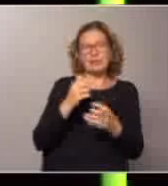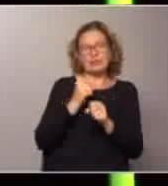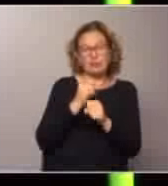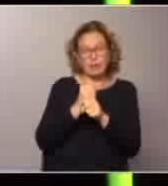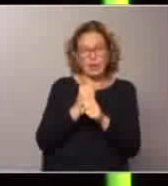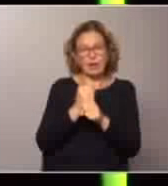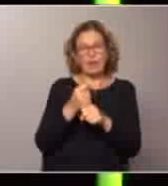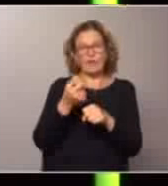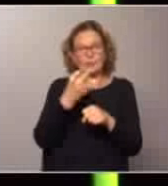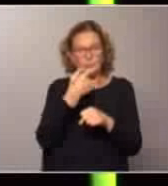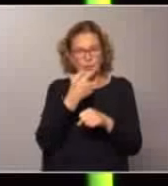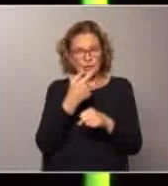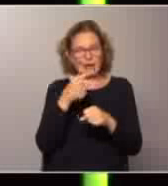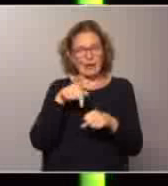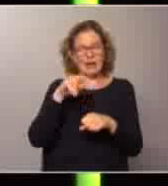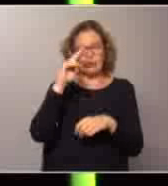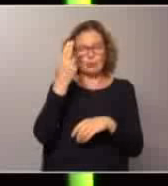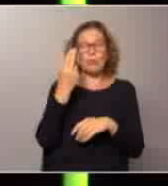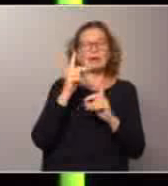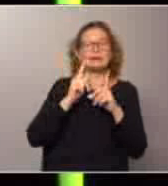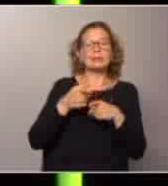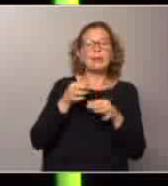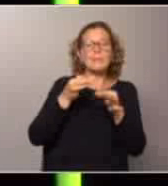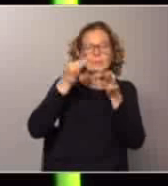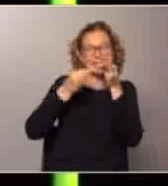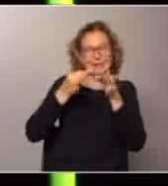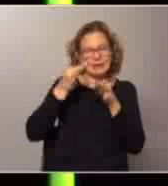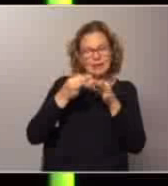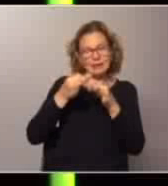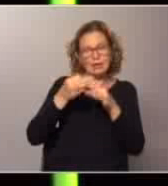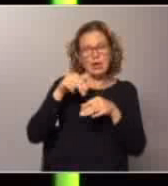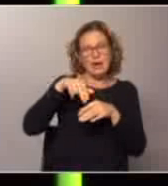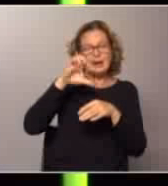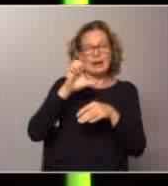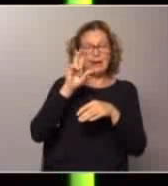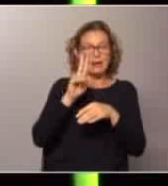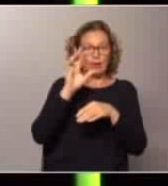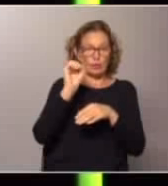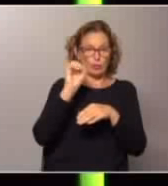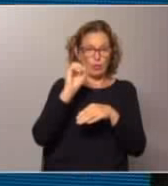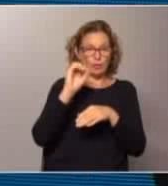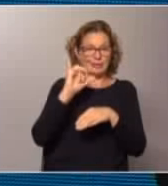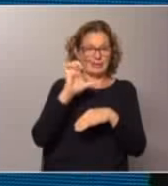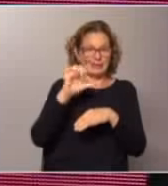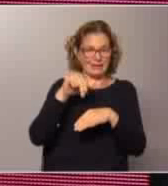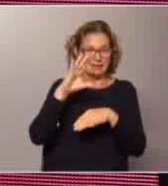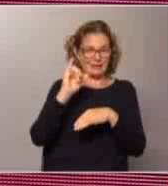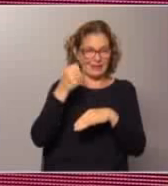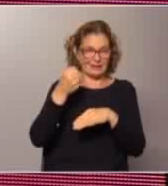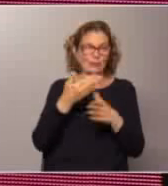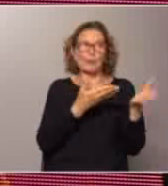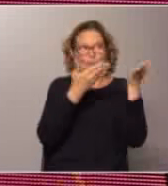neurofarmacología experimental en nuestro país y las especializaciones en torno a las neurociencias nos hizo insistir en que vieras y